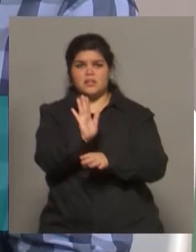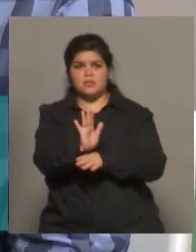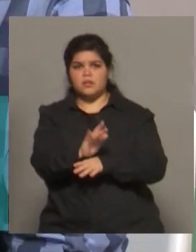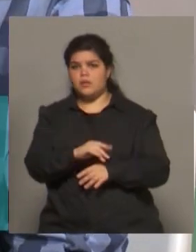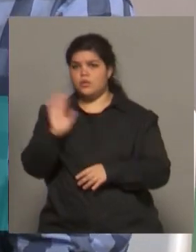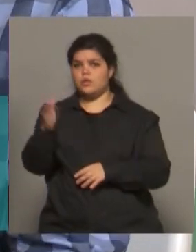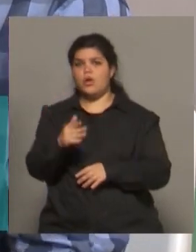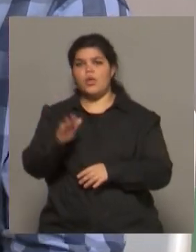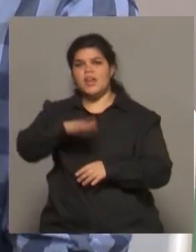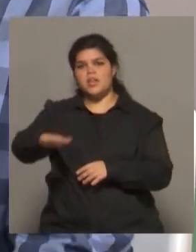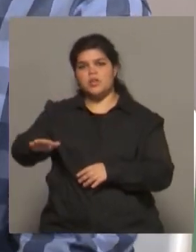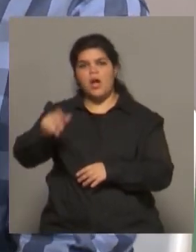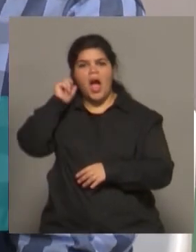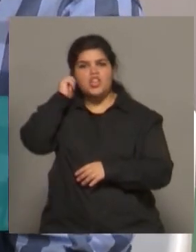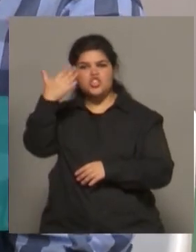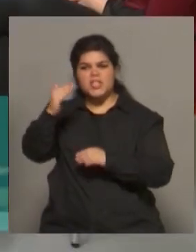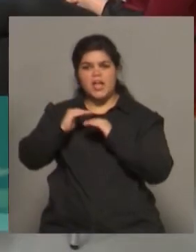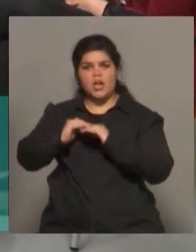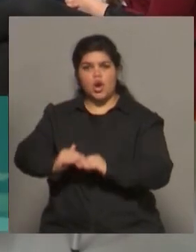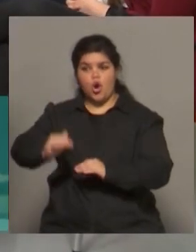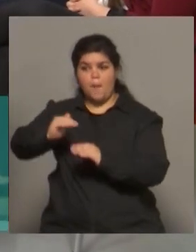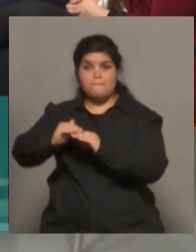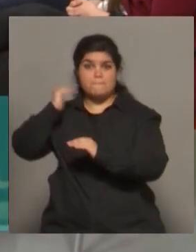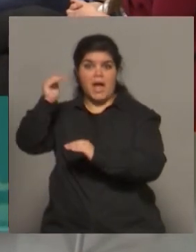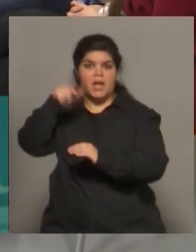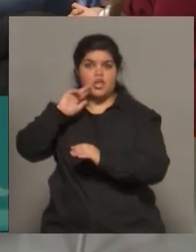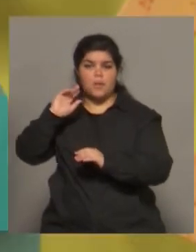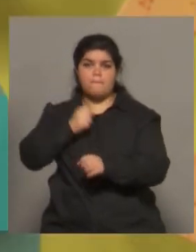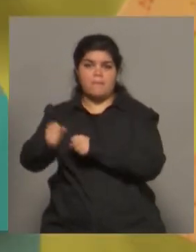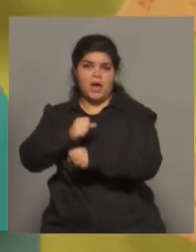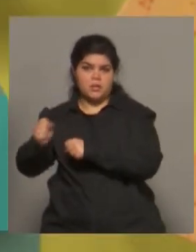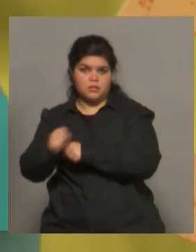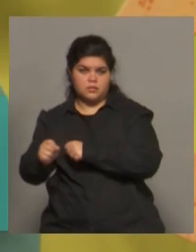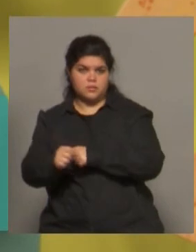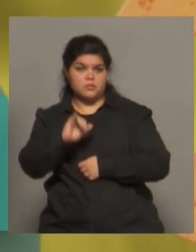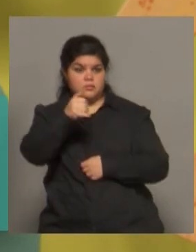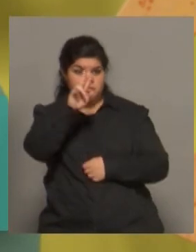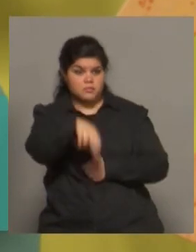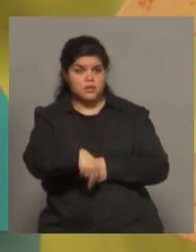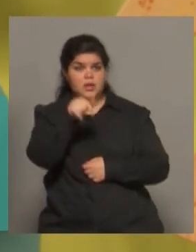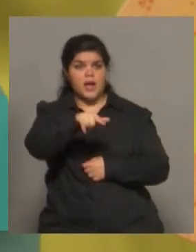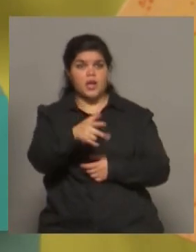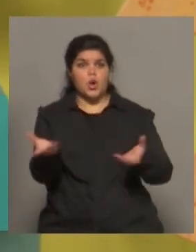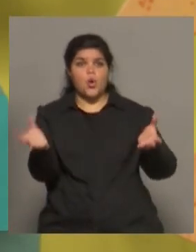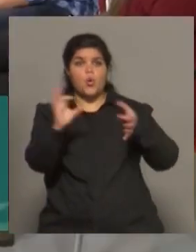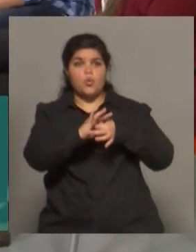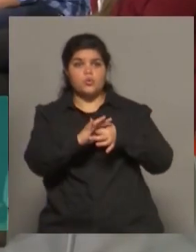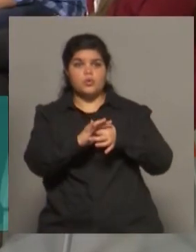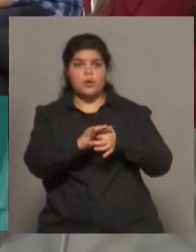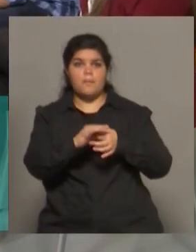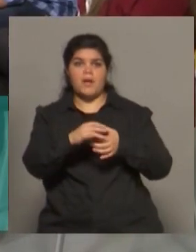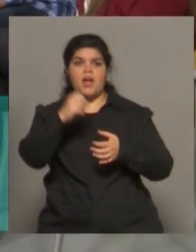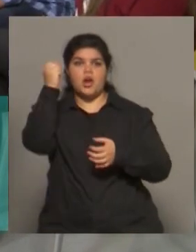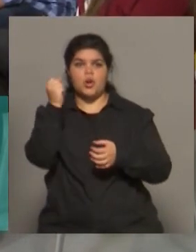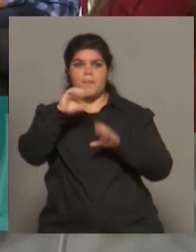niños mayores de 5 años, si no me equivoco. Exactamente. Bueno, y juntos el Mercosur forma la quinta economía mundial.